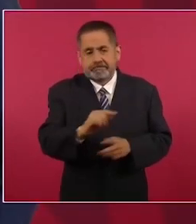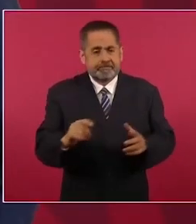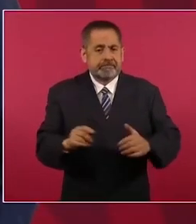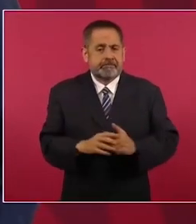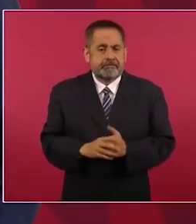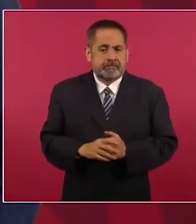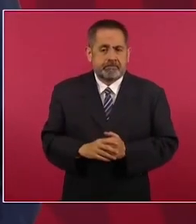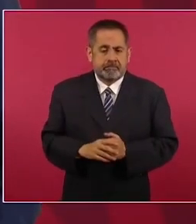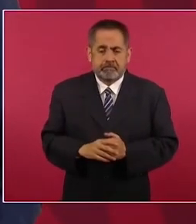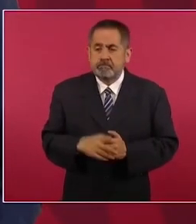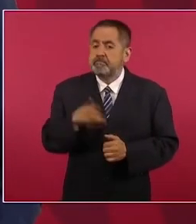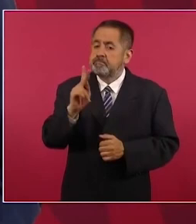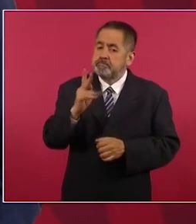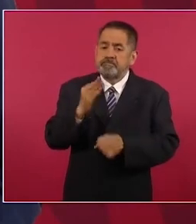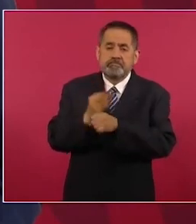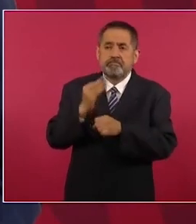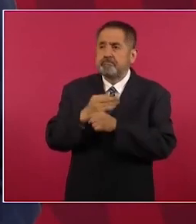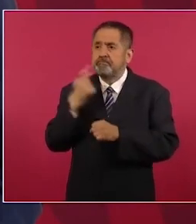Es una transformación